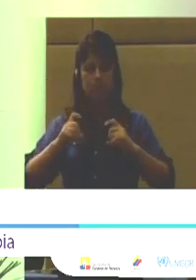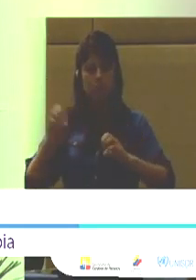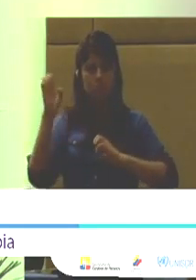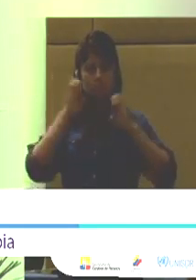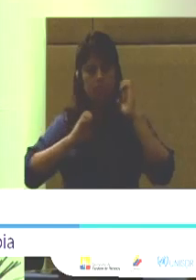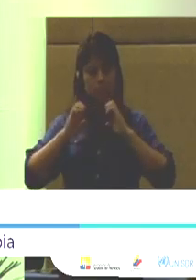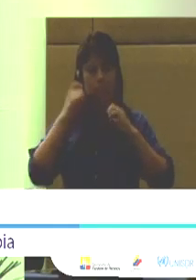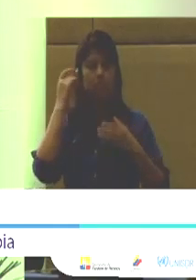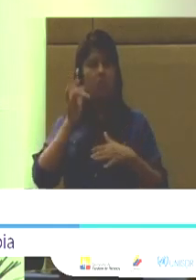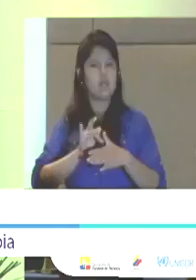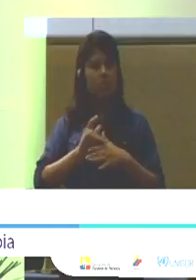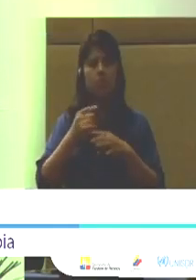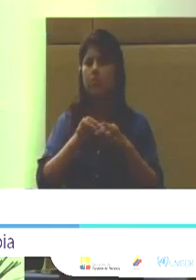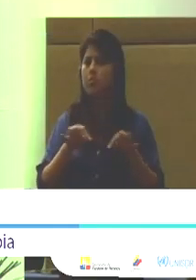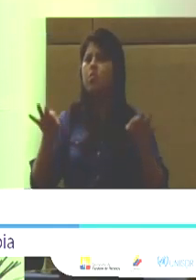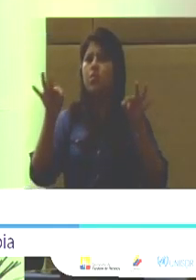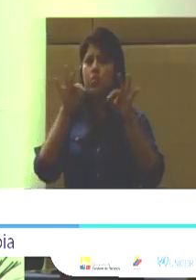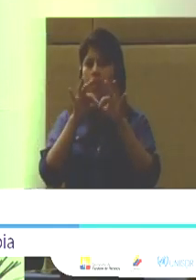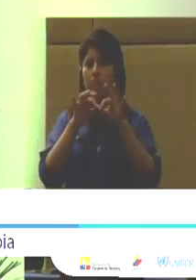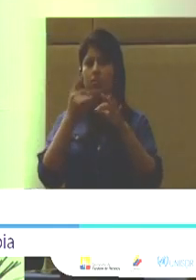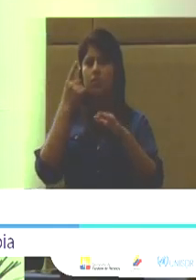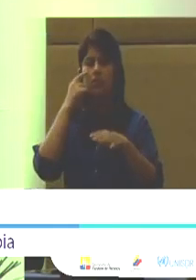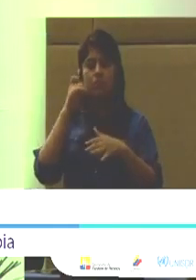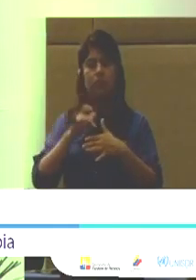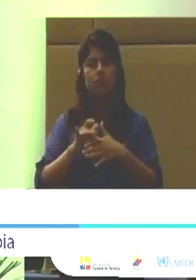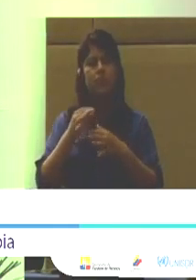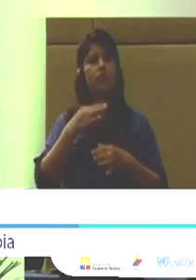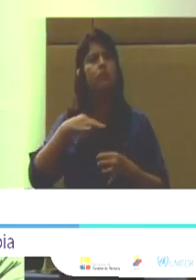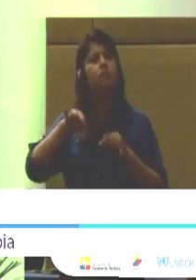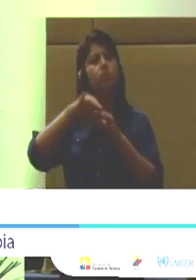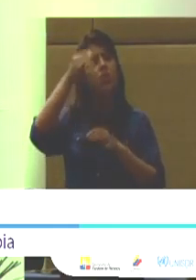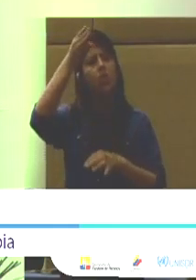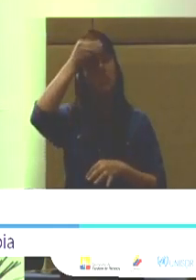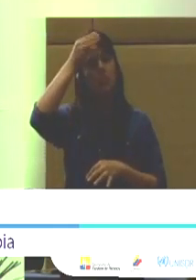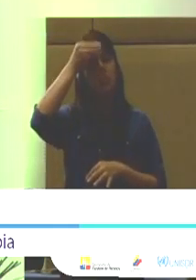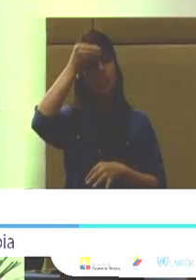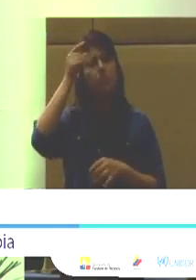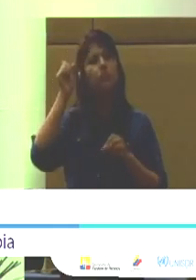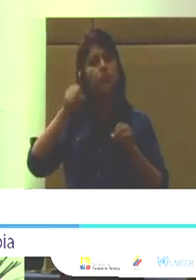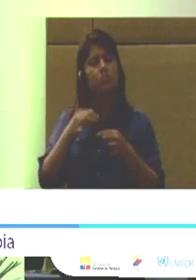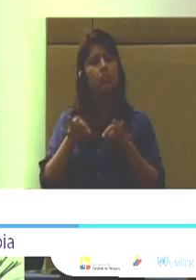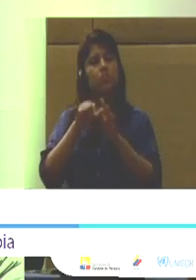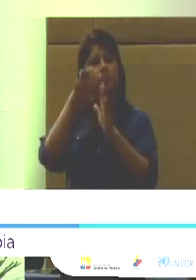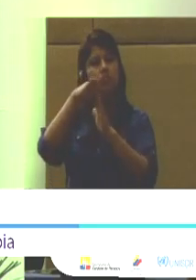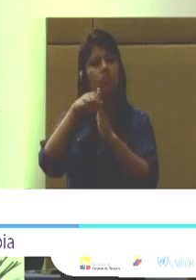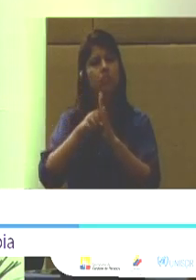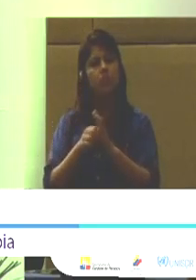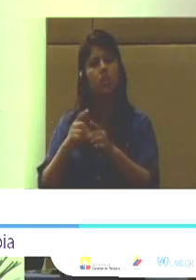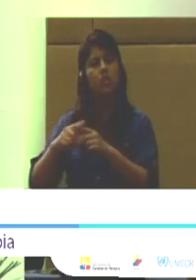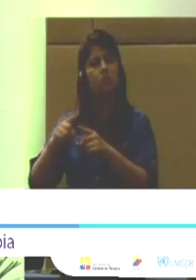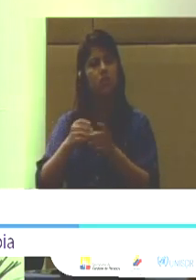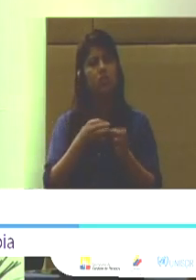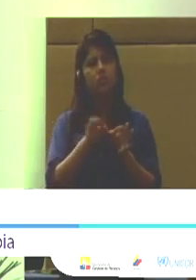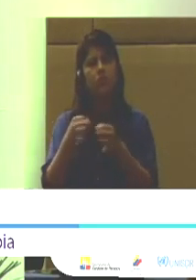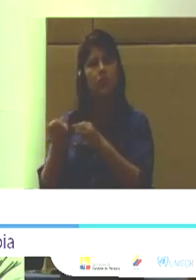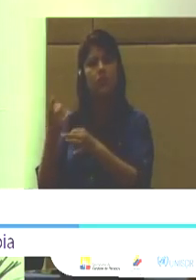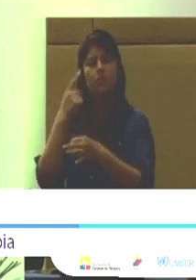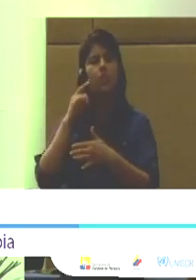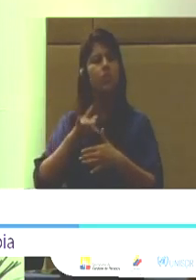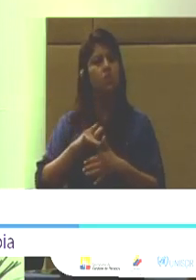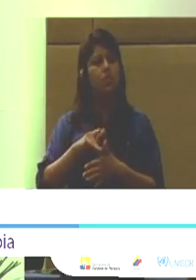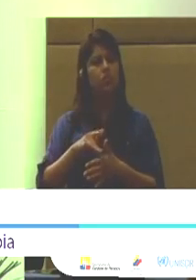tan importante que es gestión de conocimiento y educación, y obviamente la reducción de los factores de